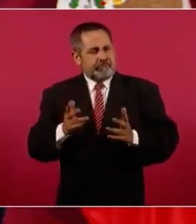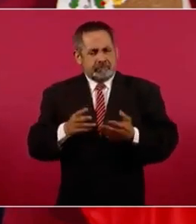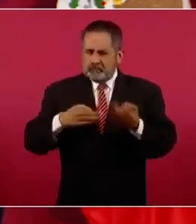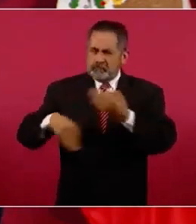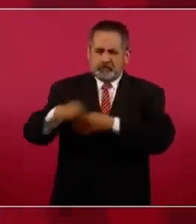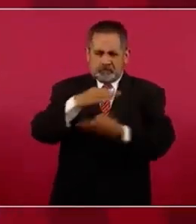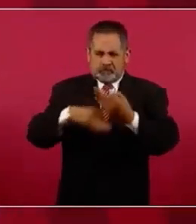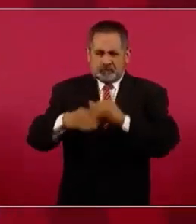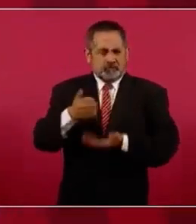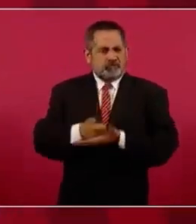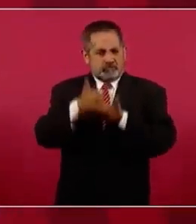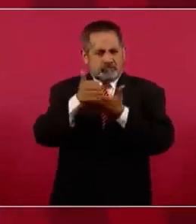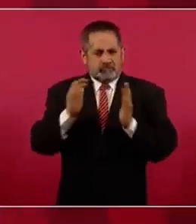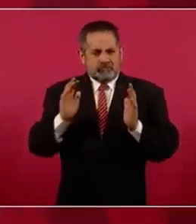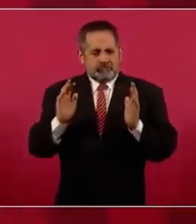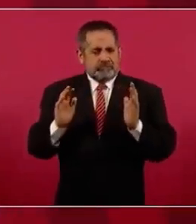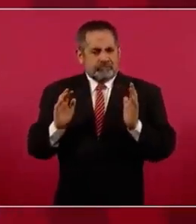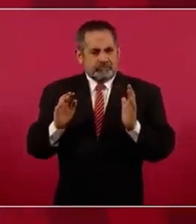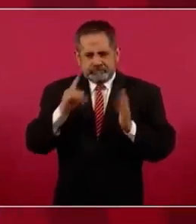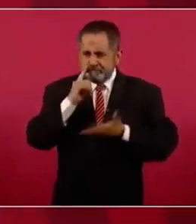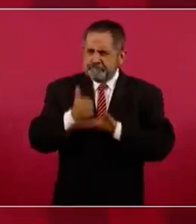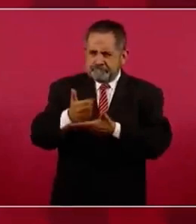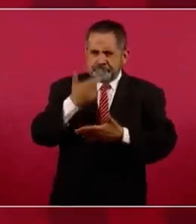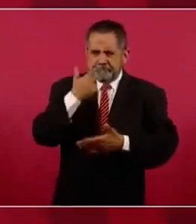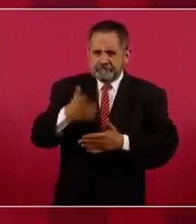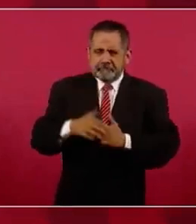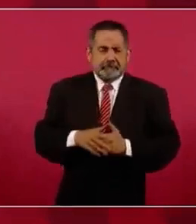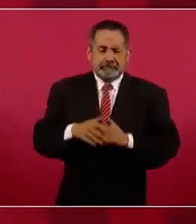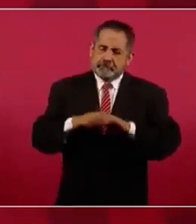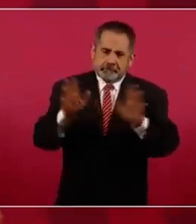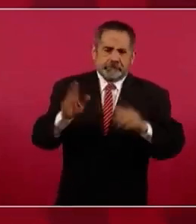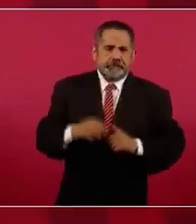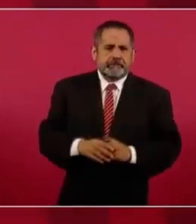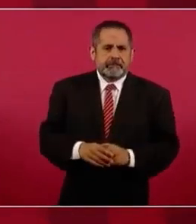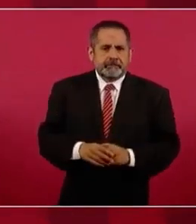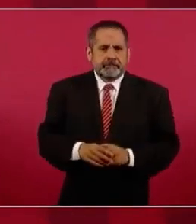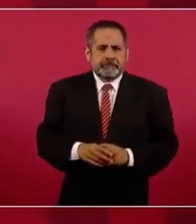Todos podemos ayudar. Pero, en fin.